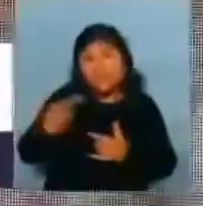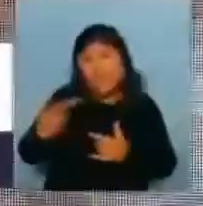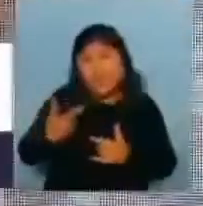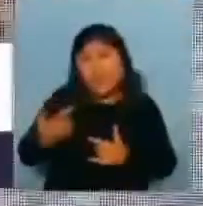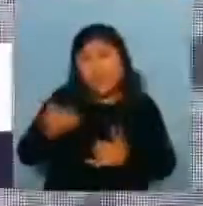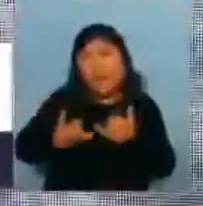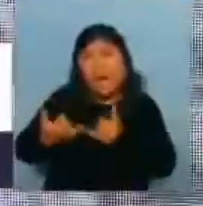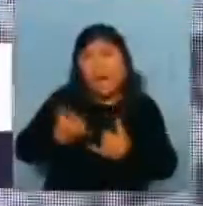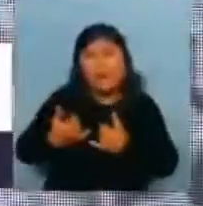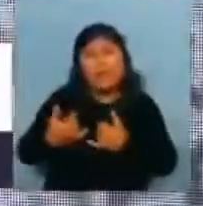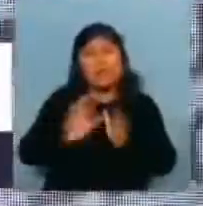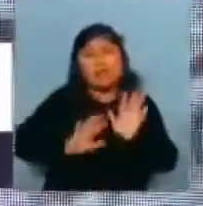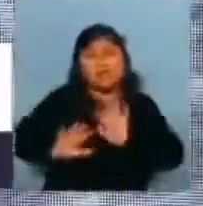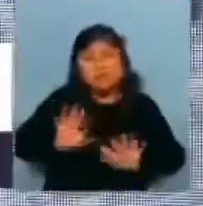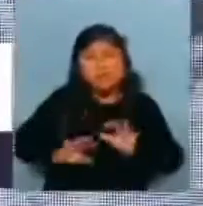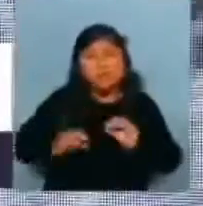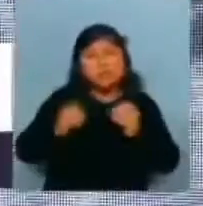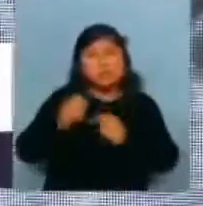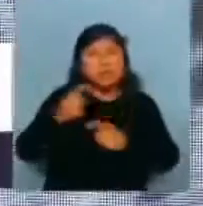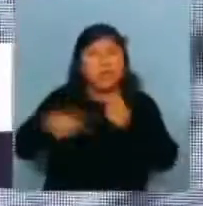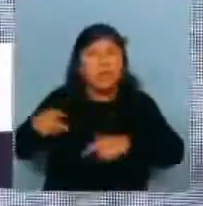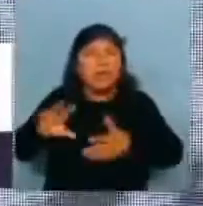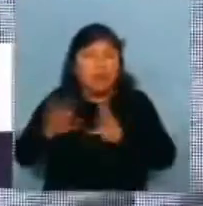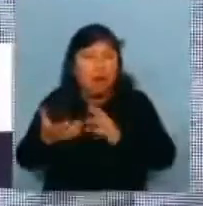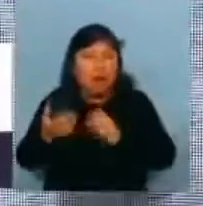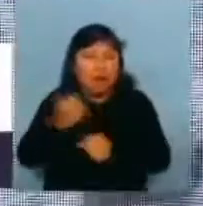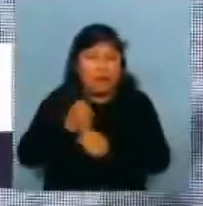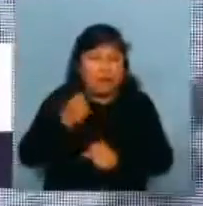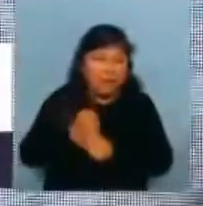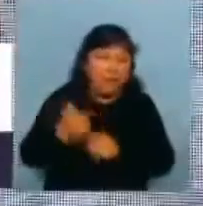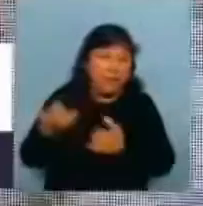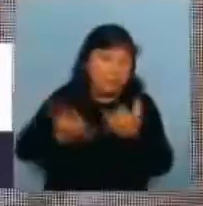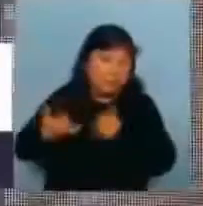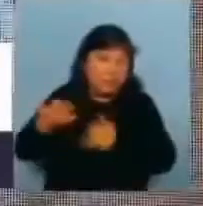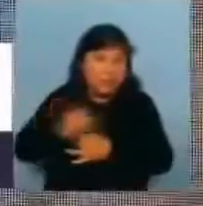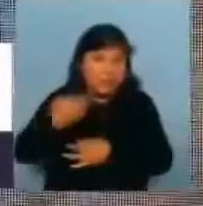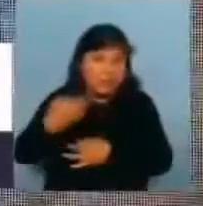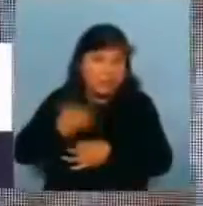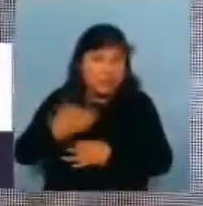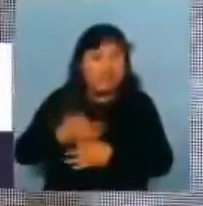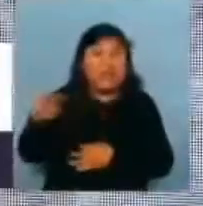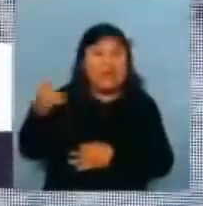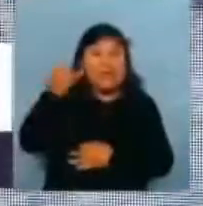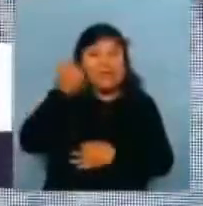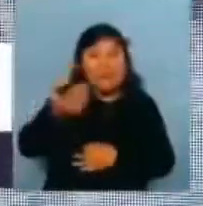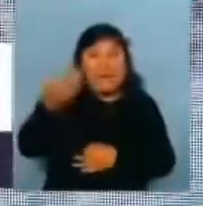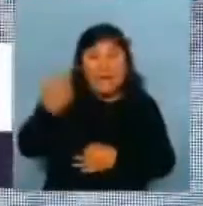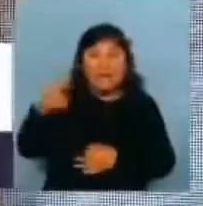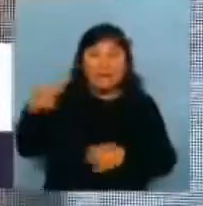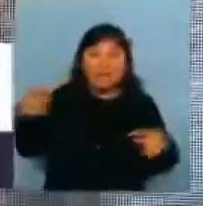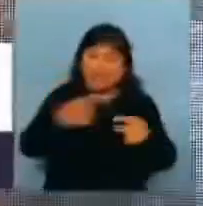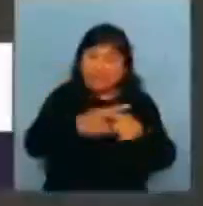cuanto a técnica, en cuanto a lo que debía hacer. Y más allá también porque ella venía de haber peleado con la gurisa.